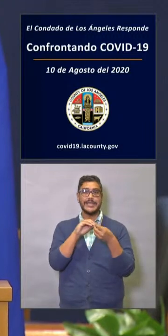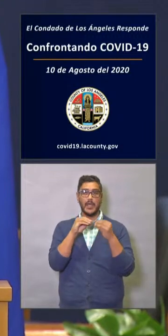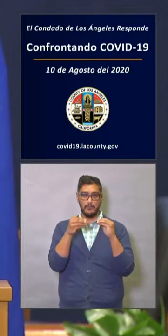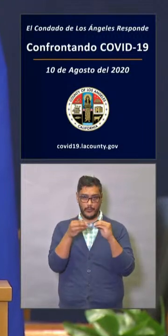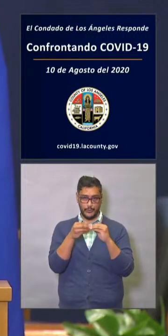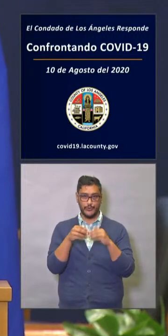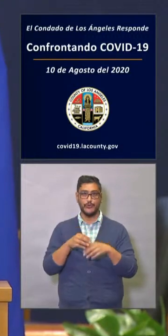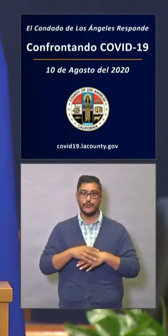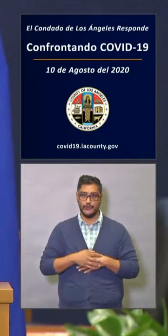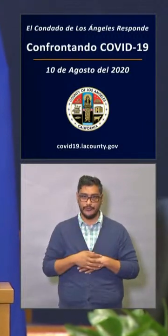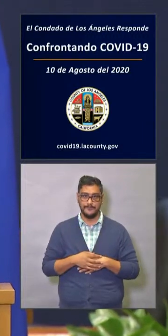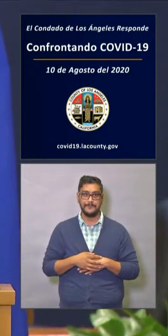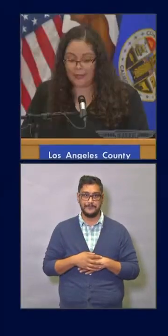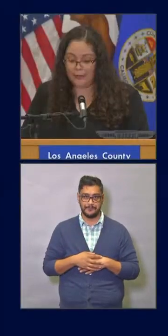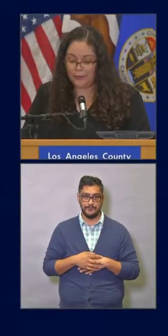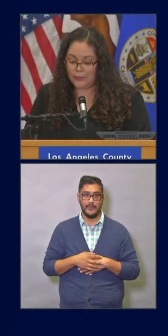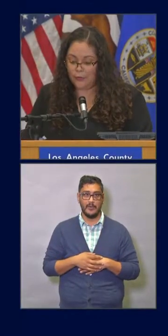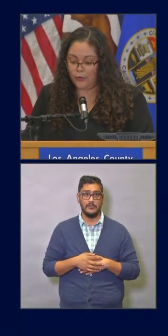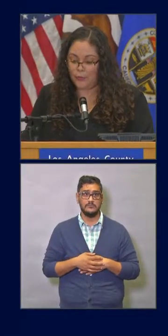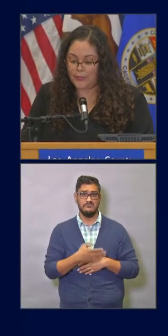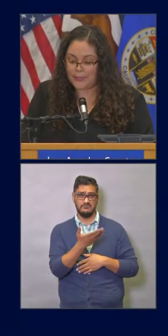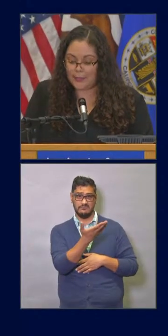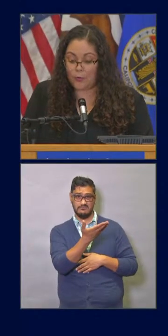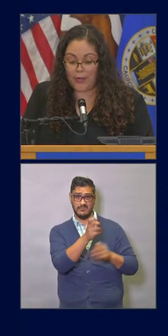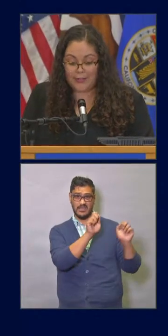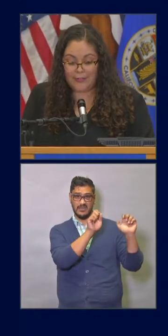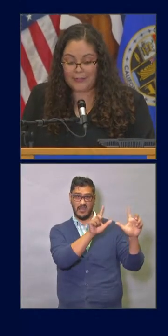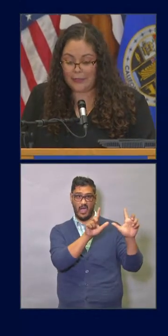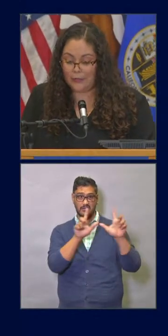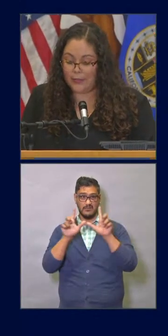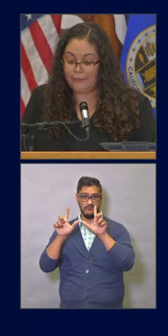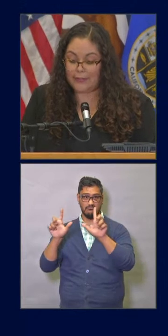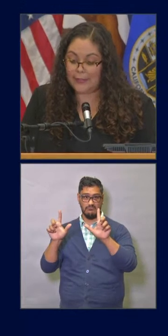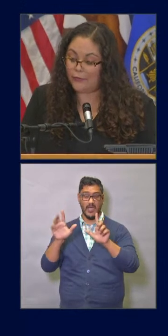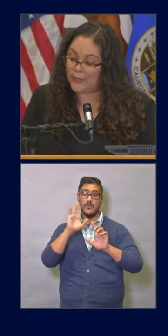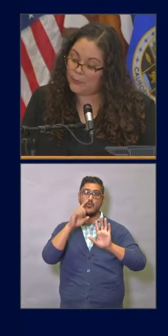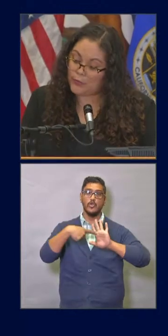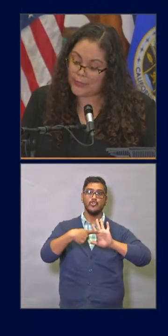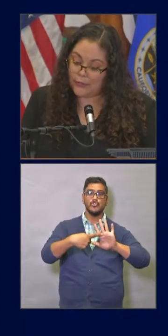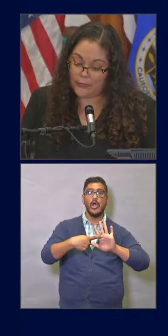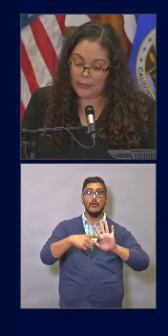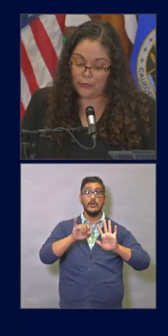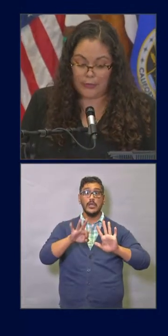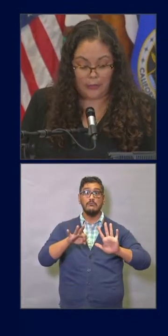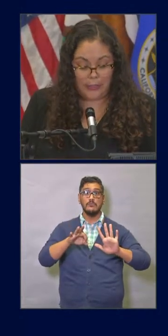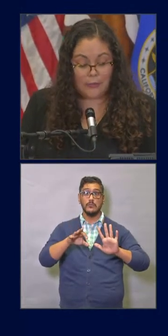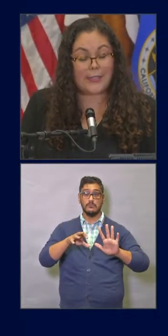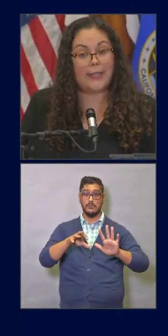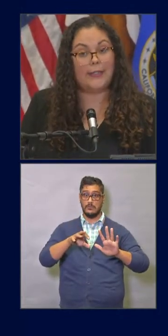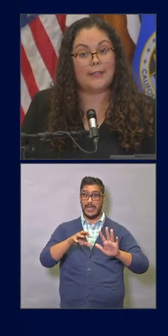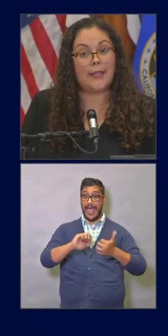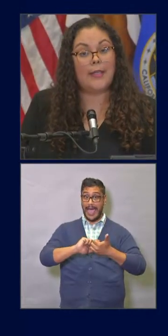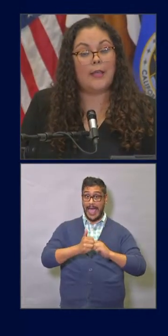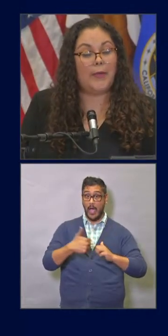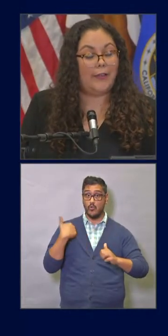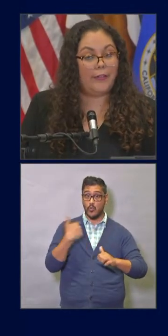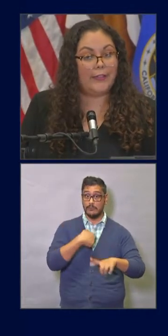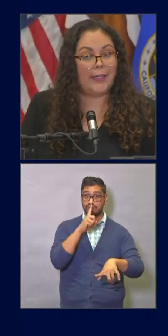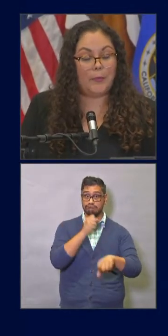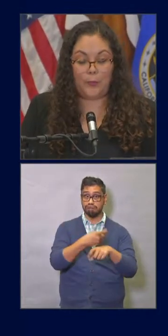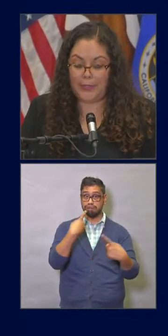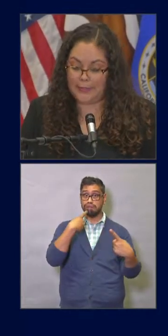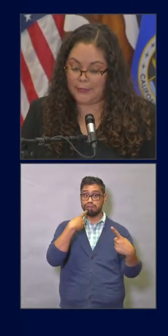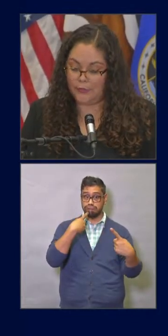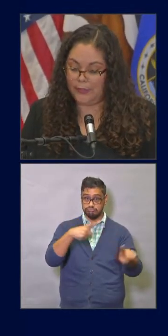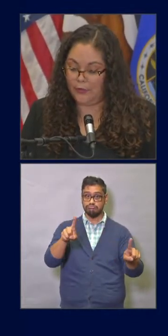Los dos primeros gráficos de hoy muestran cuán efectivos hemos sido en el condado de Los Ángeles para